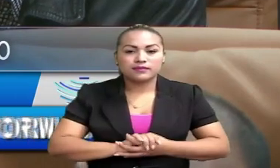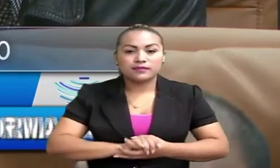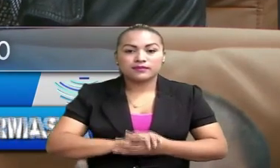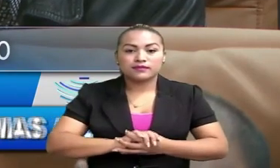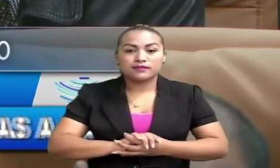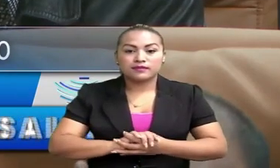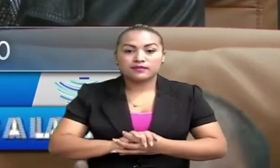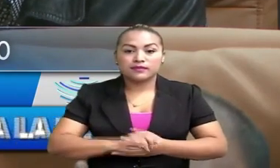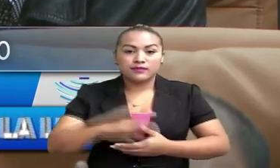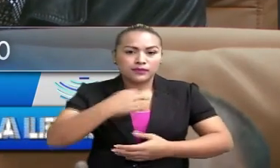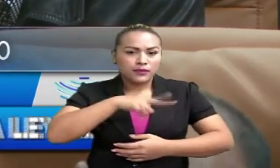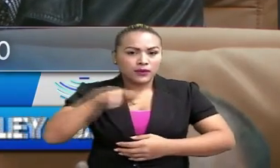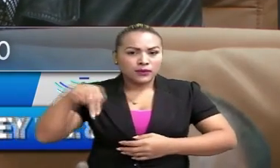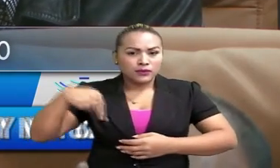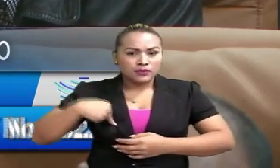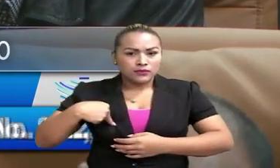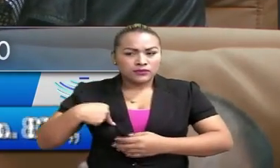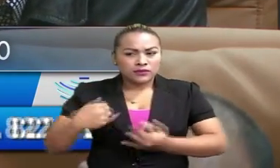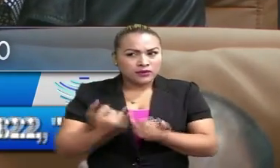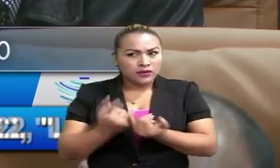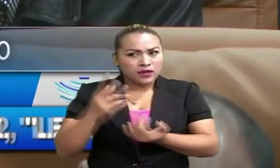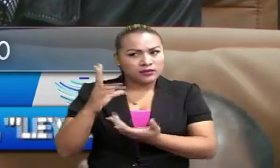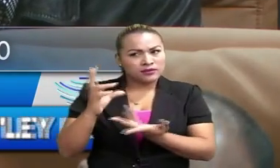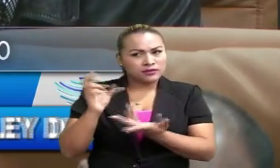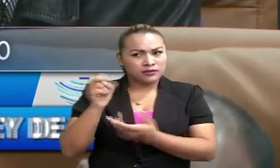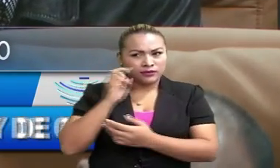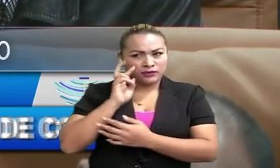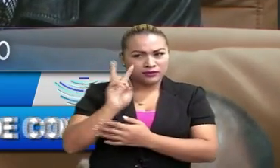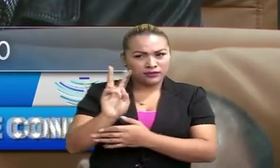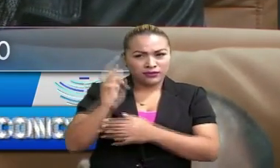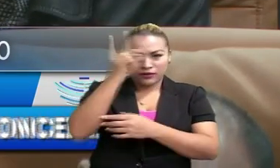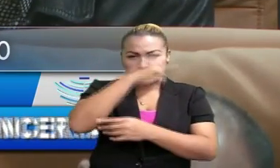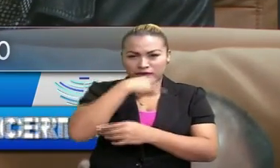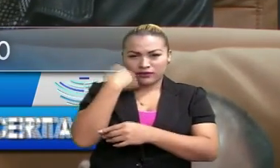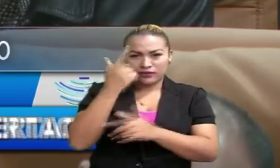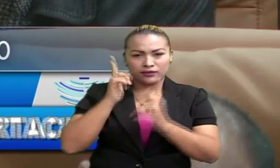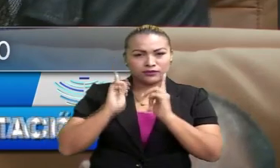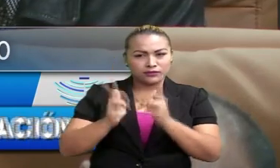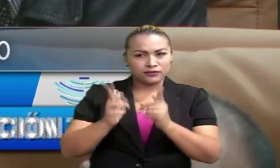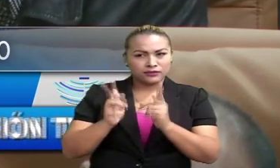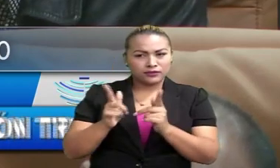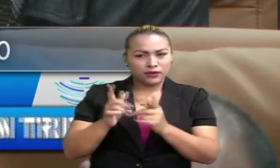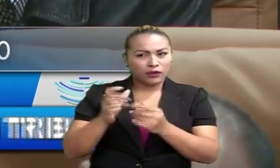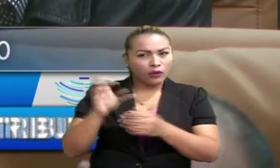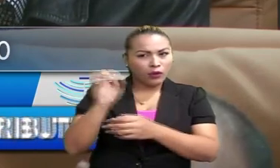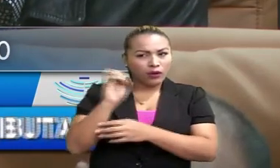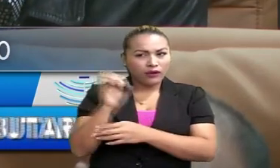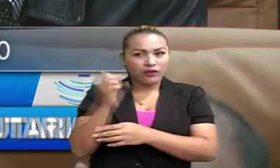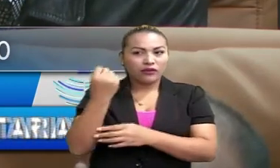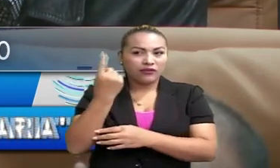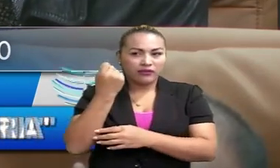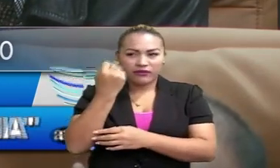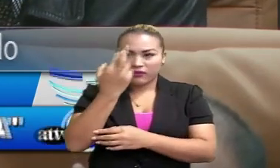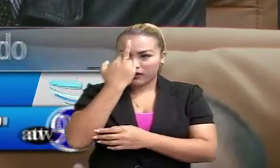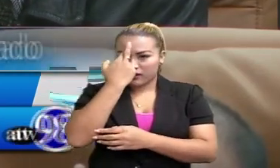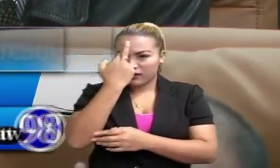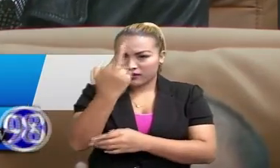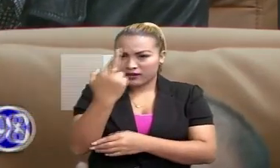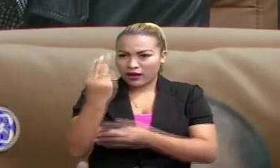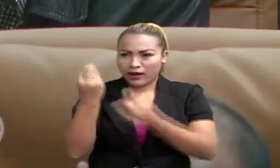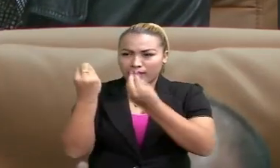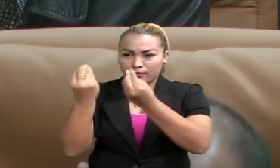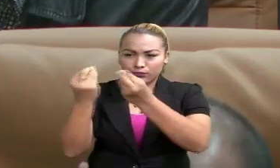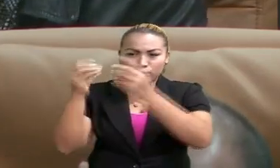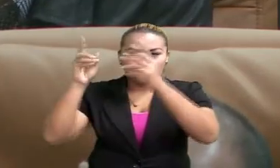nosotros no le vamos a ver la cara de tonto, ni vamos a faltarle al respeto a tanta